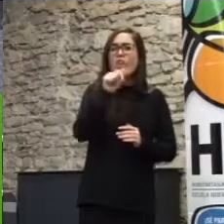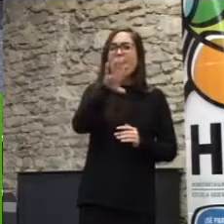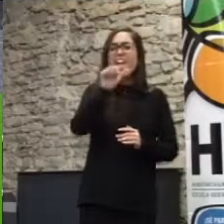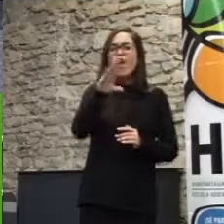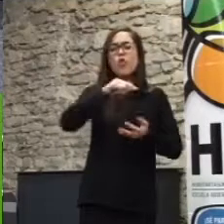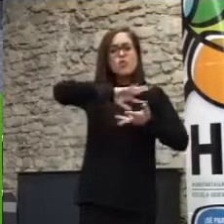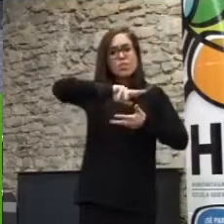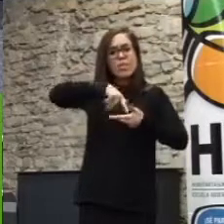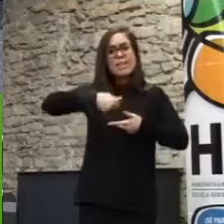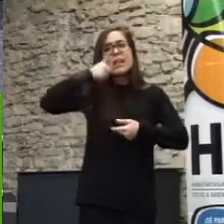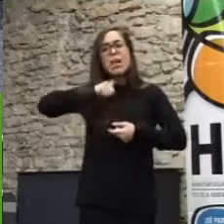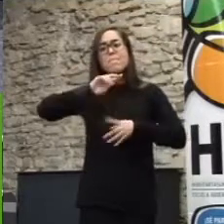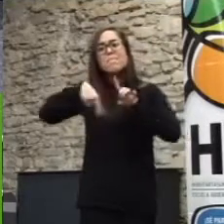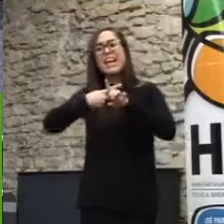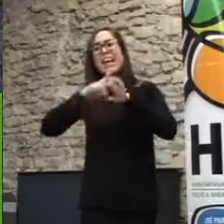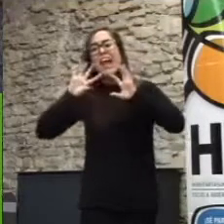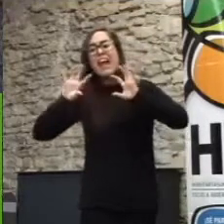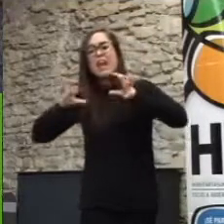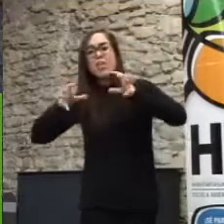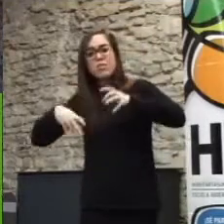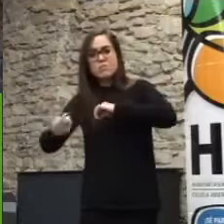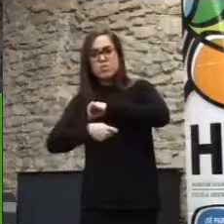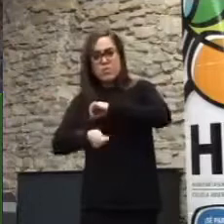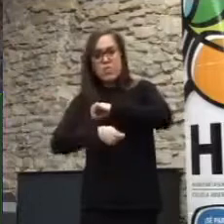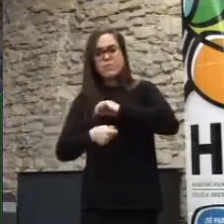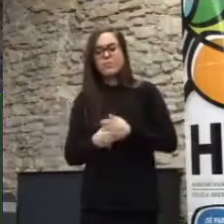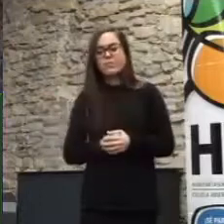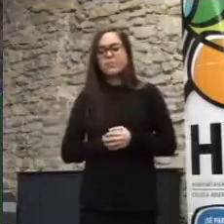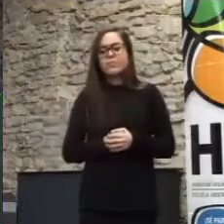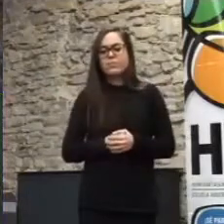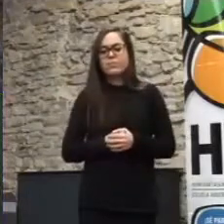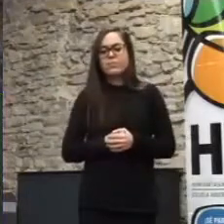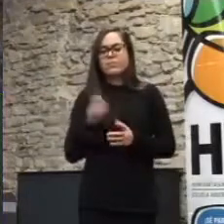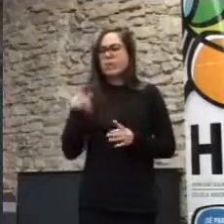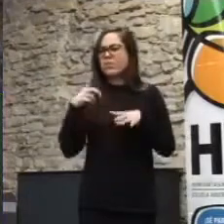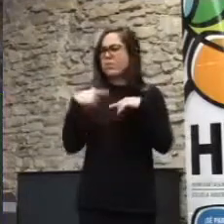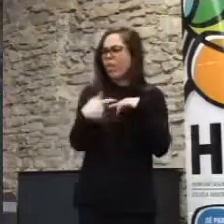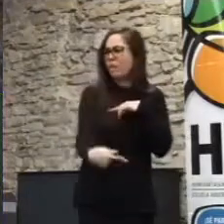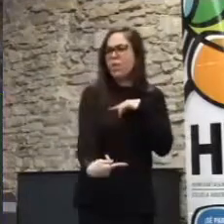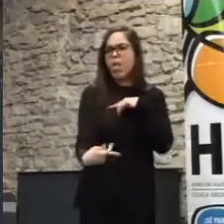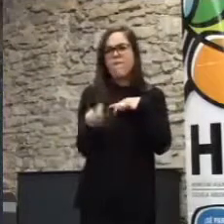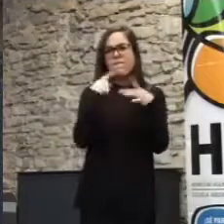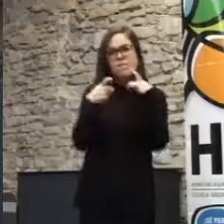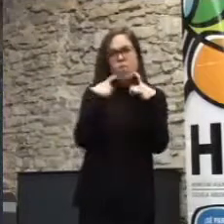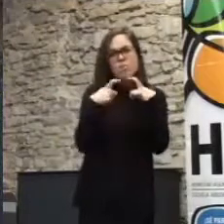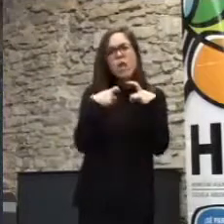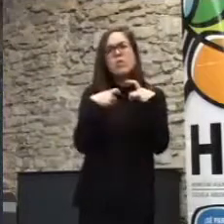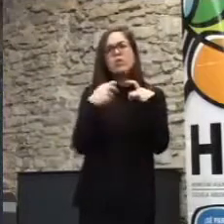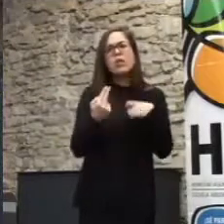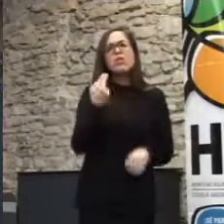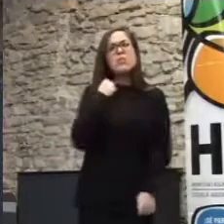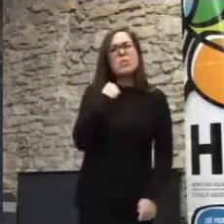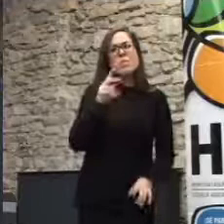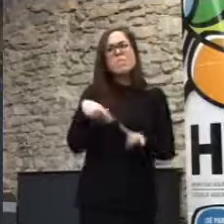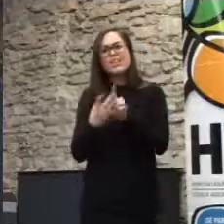son los que tienen, hay gente más o menos habituada. Llevar el día a día de la información de lo que ocurre en Diputación y Juntas